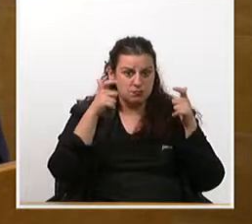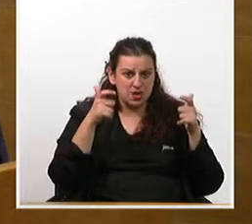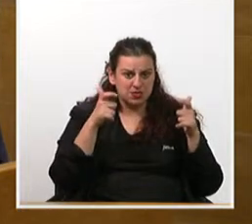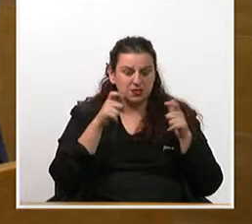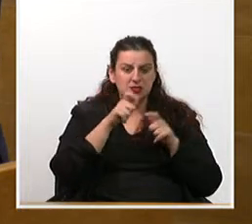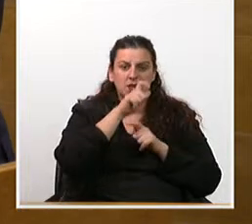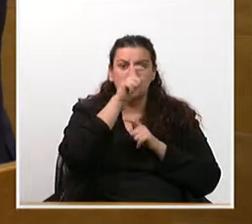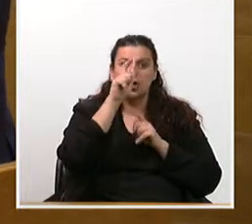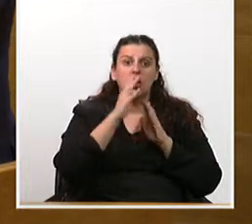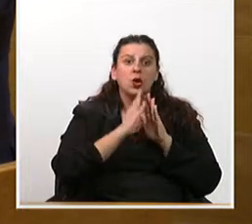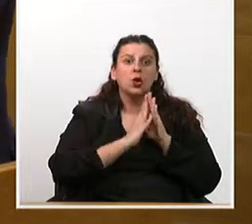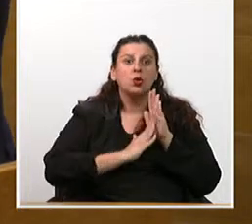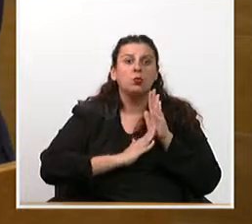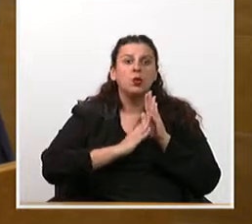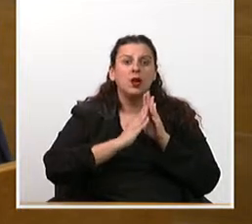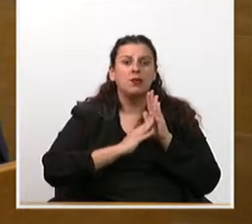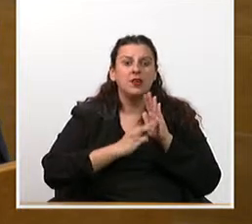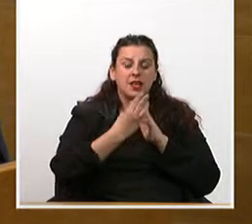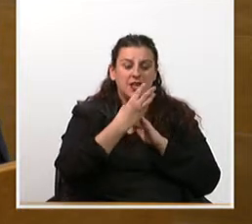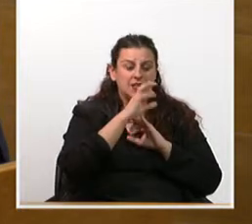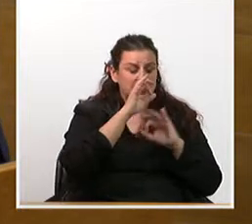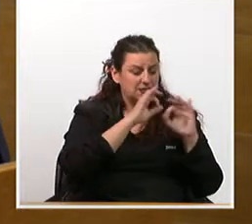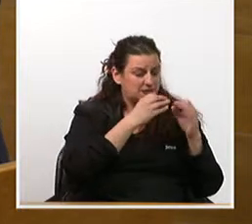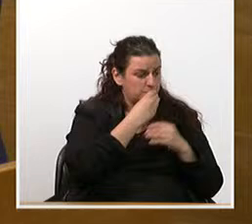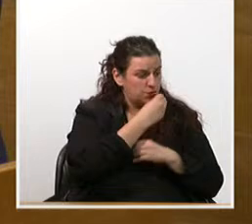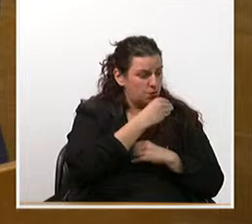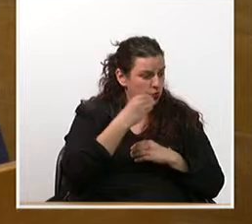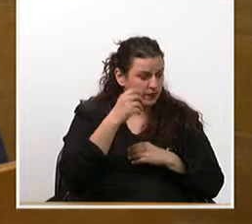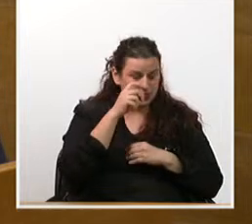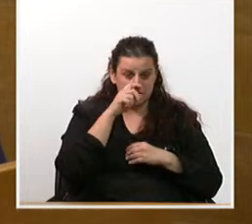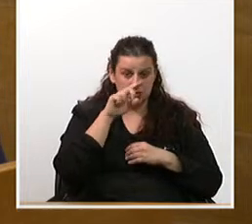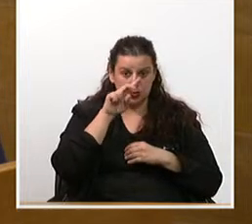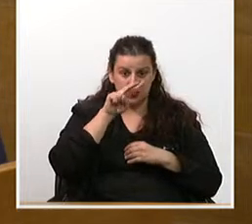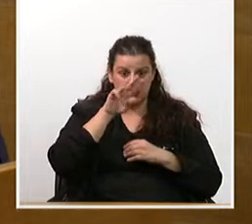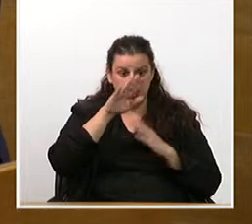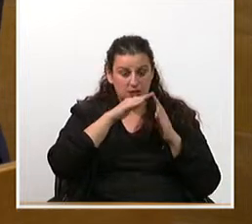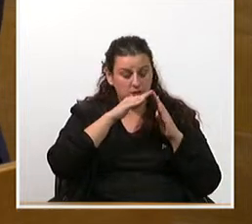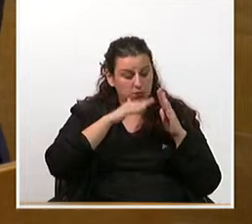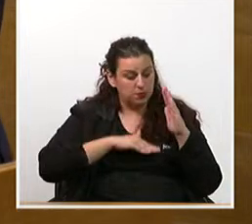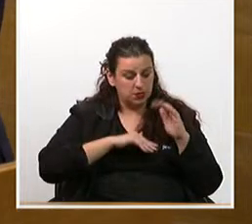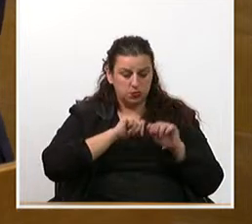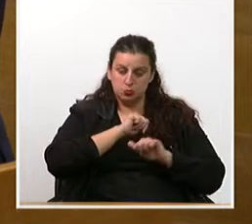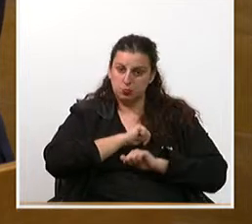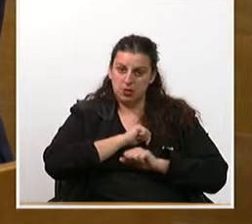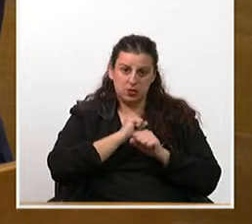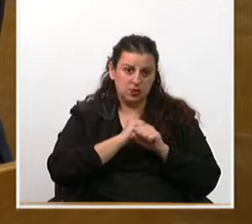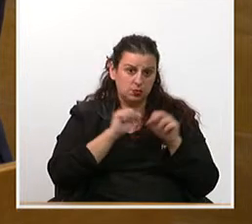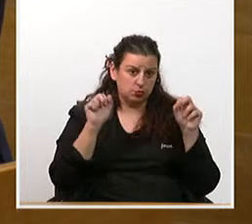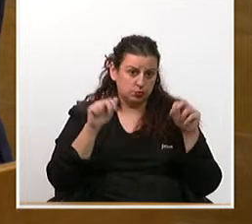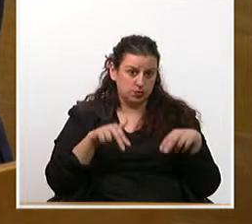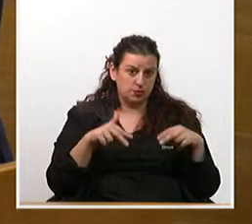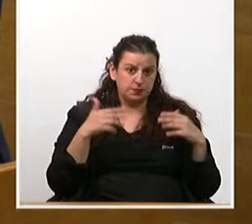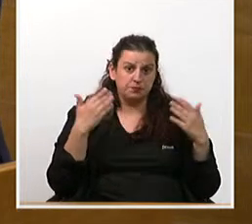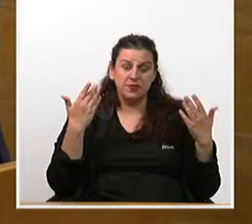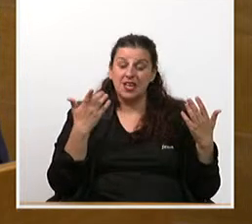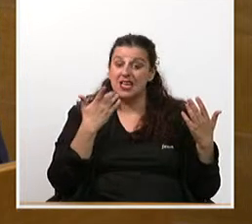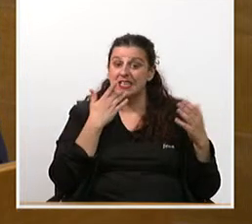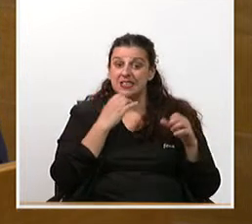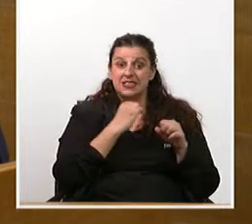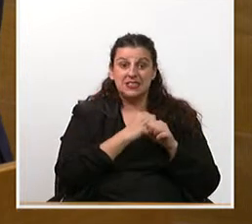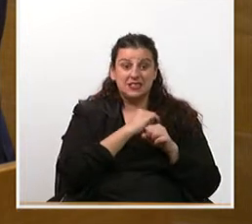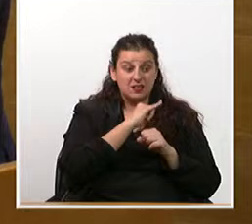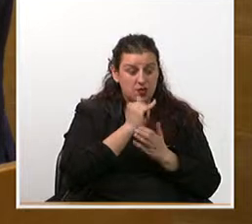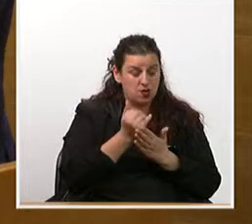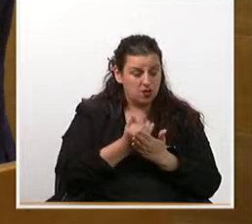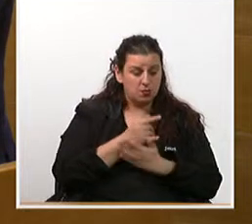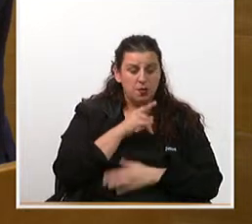valenciana tiene cerca del 30% de sus jóvenes menores de 25 años sin trabajo y aquel que lo tiene mal